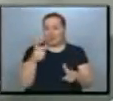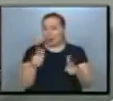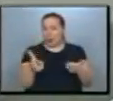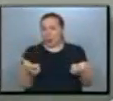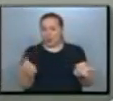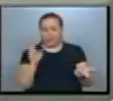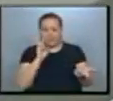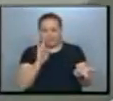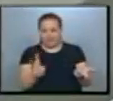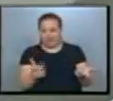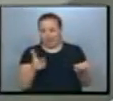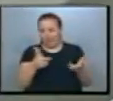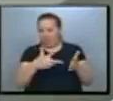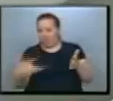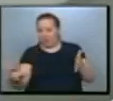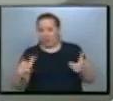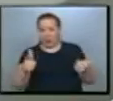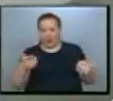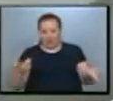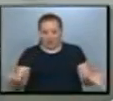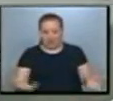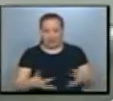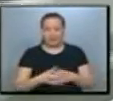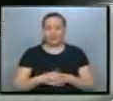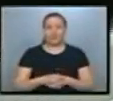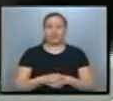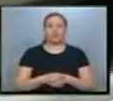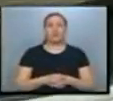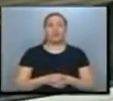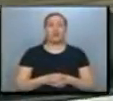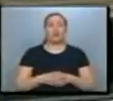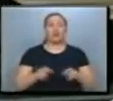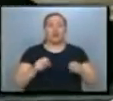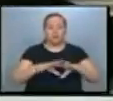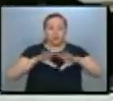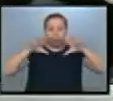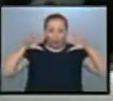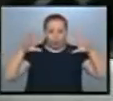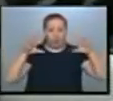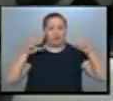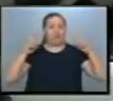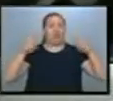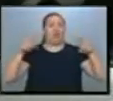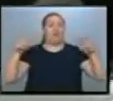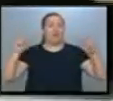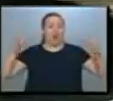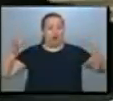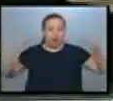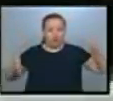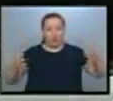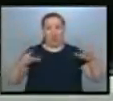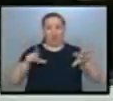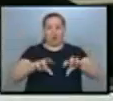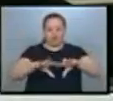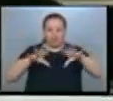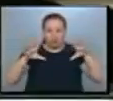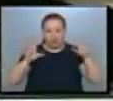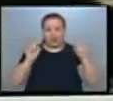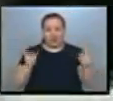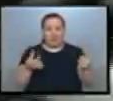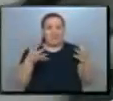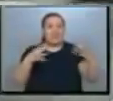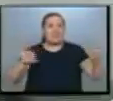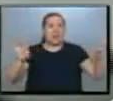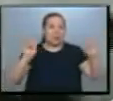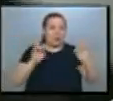quedó arrancada, no está. Bueno, han estallado los airbags laterales de frente. La verdad que se han salvado de milagro